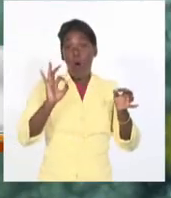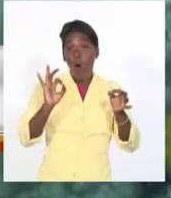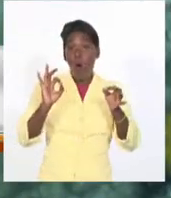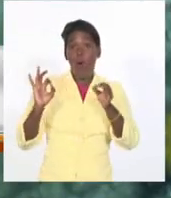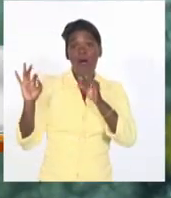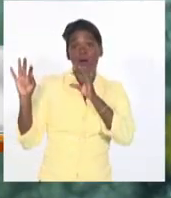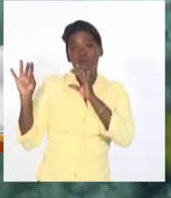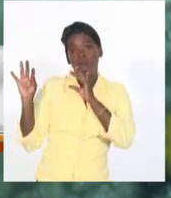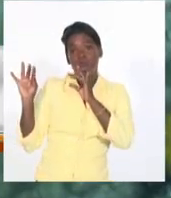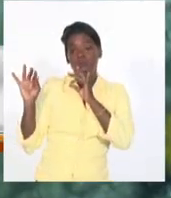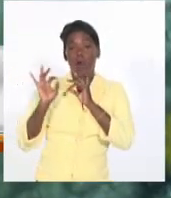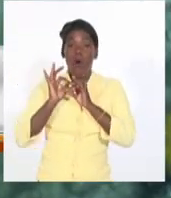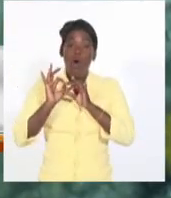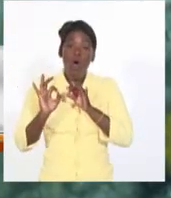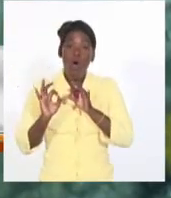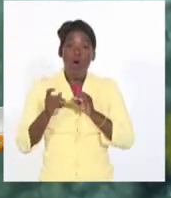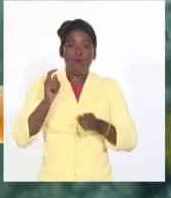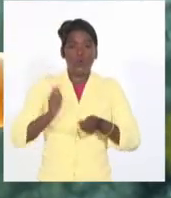aplicar eso